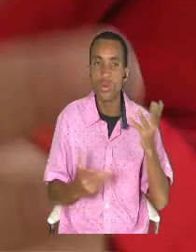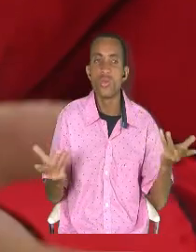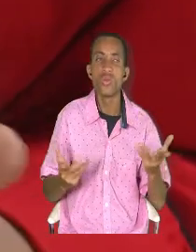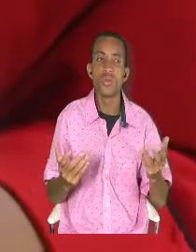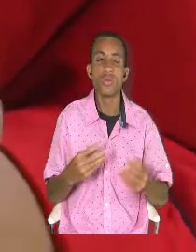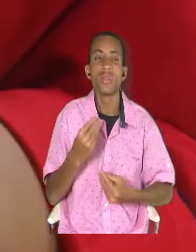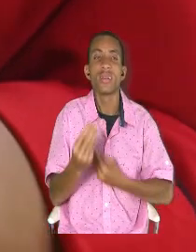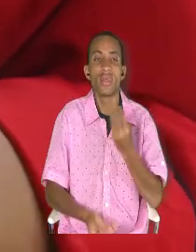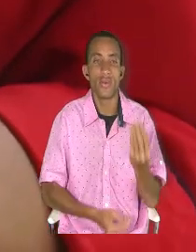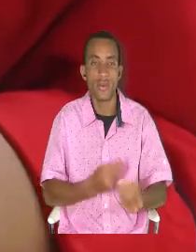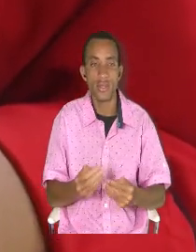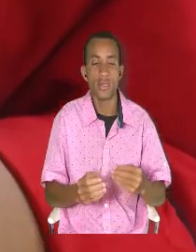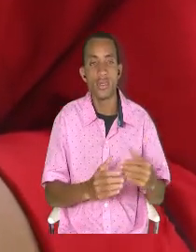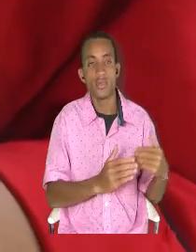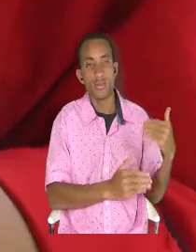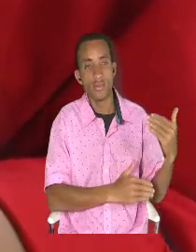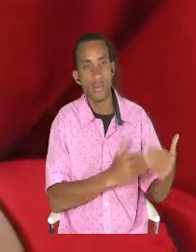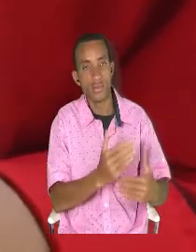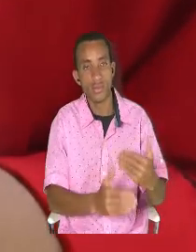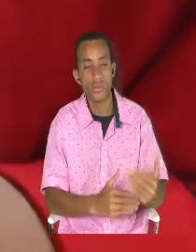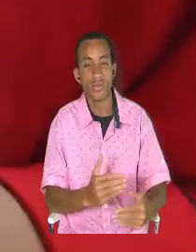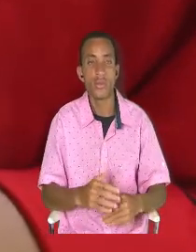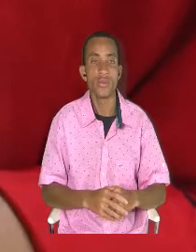va a ser el proceso